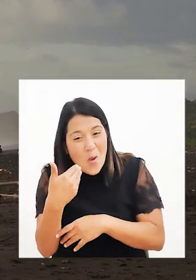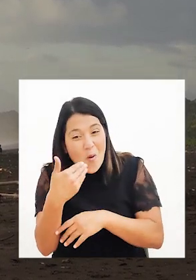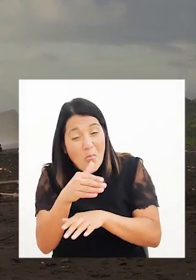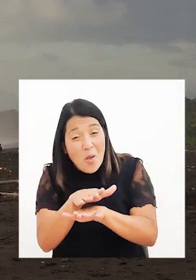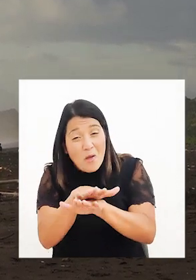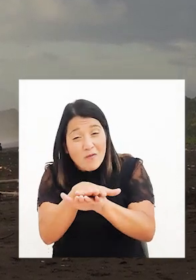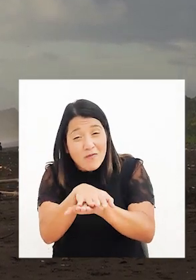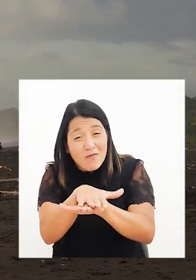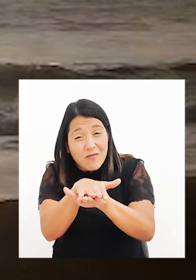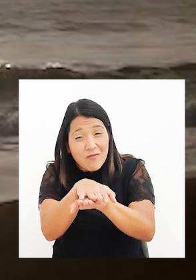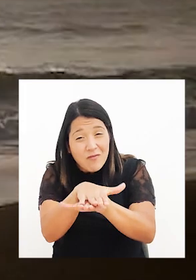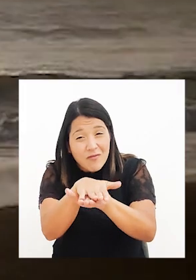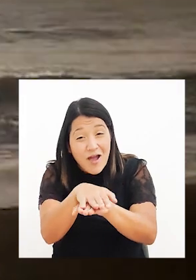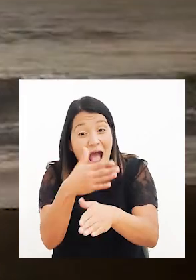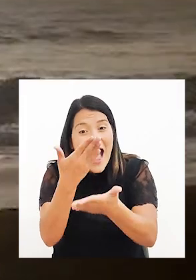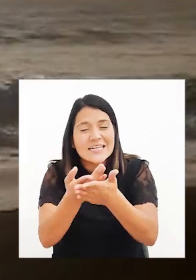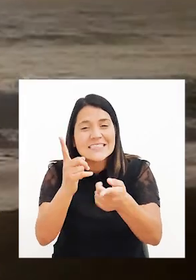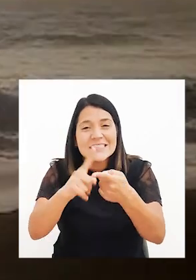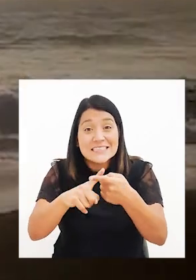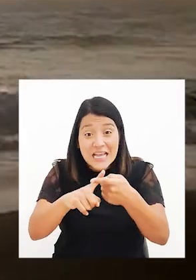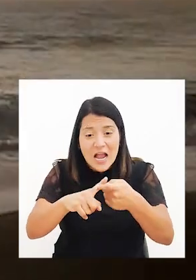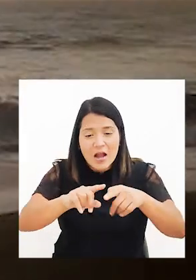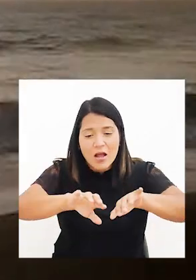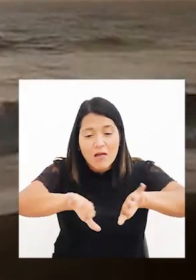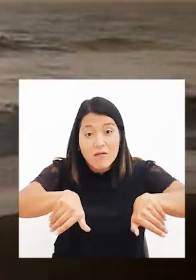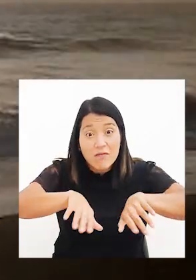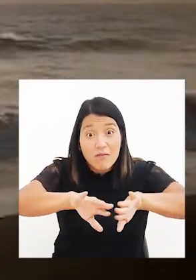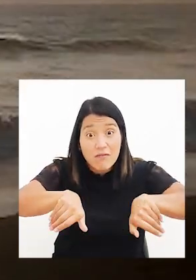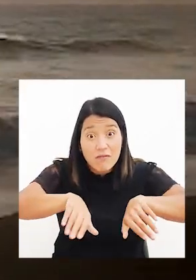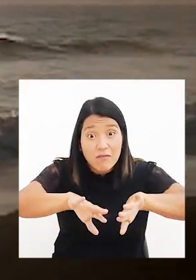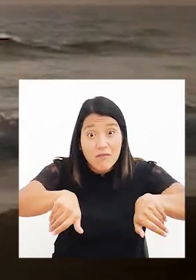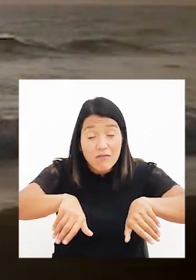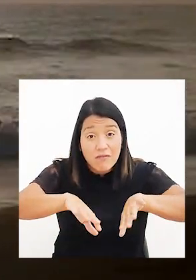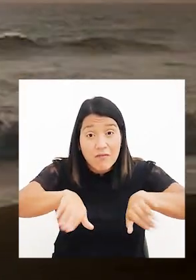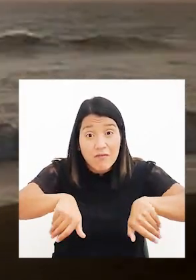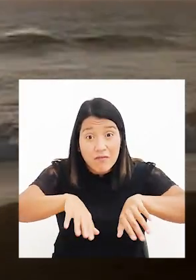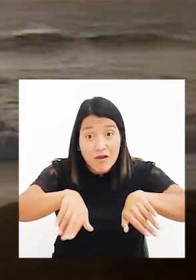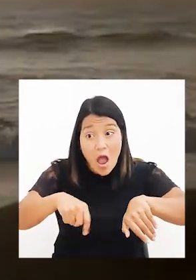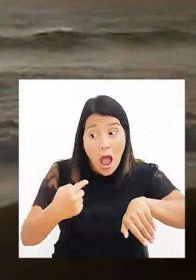Caminan hacia la arena donde hacen un hueco con sus aletas traseras.